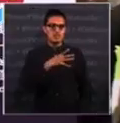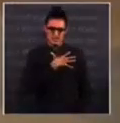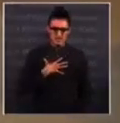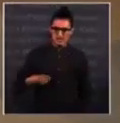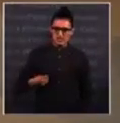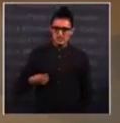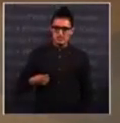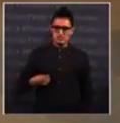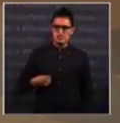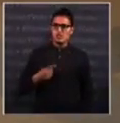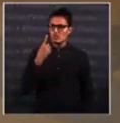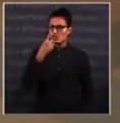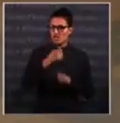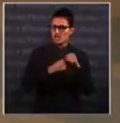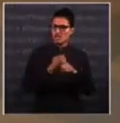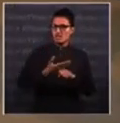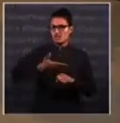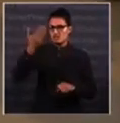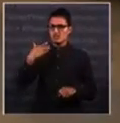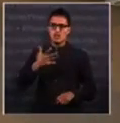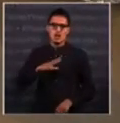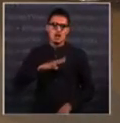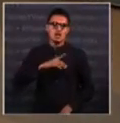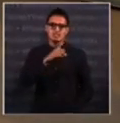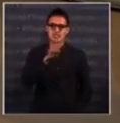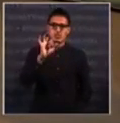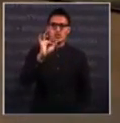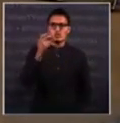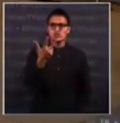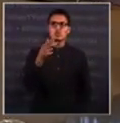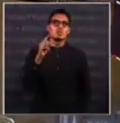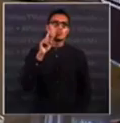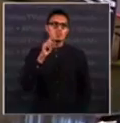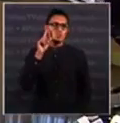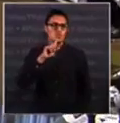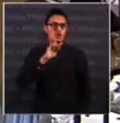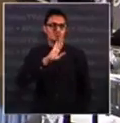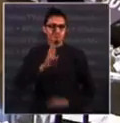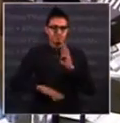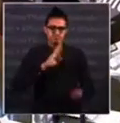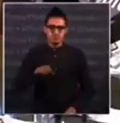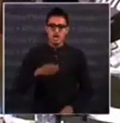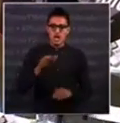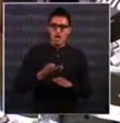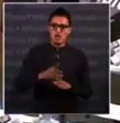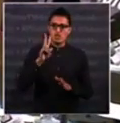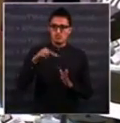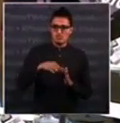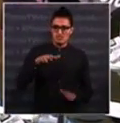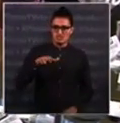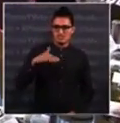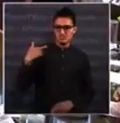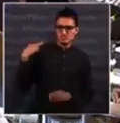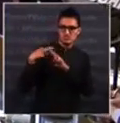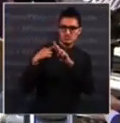hijos. El año pasado tuvimos 148 feminicidios. En lo que va de este año ya llevamos 8.